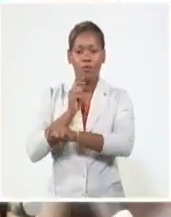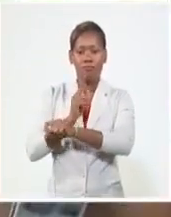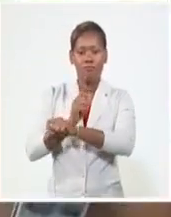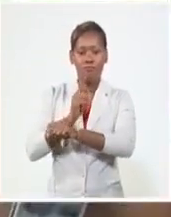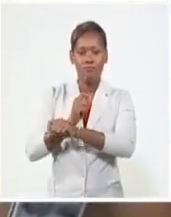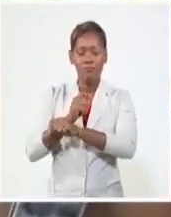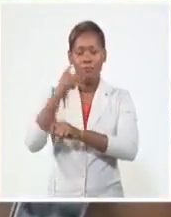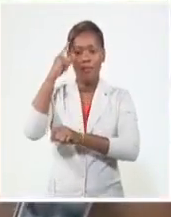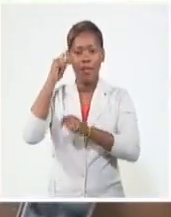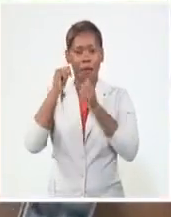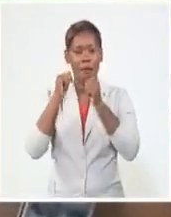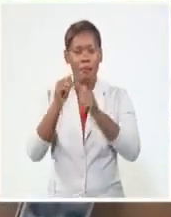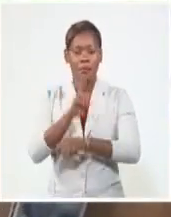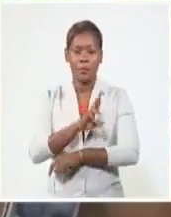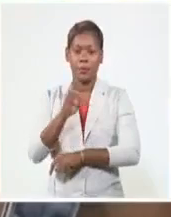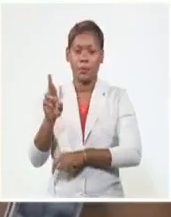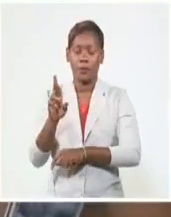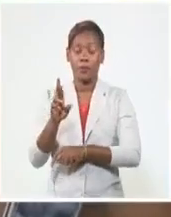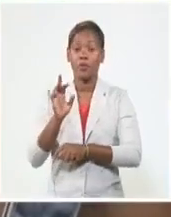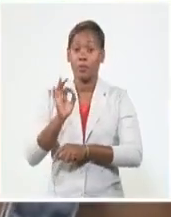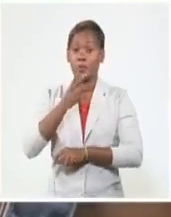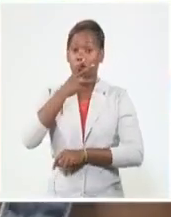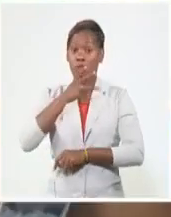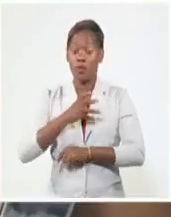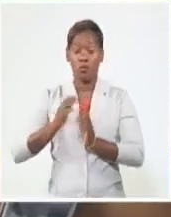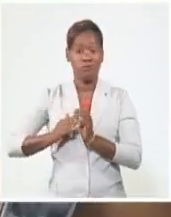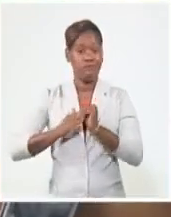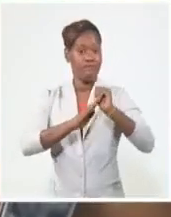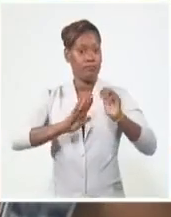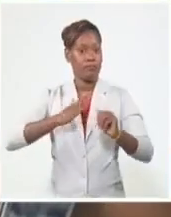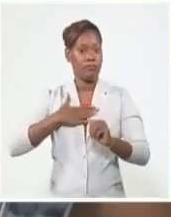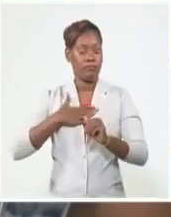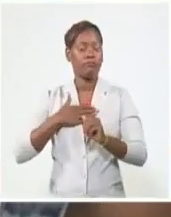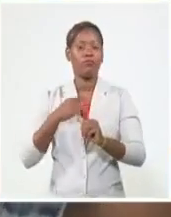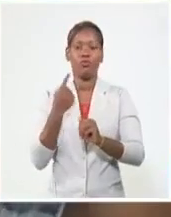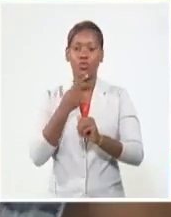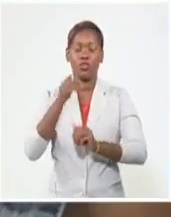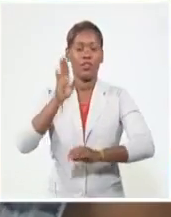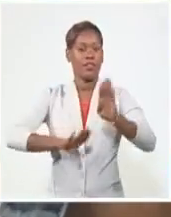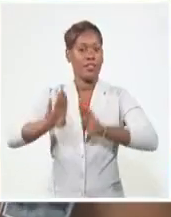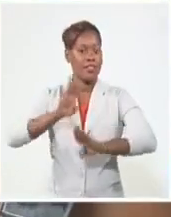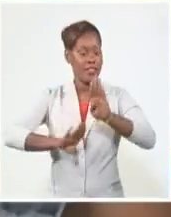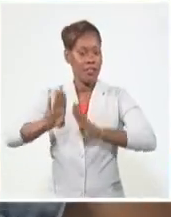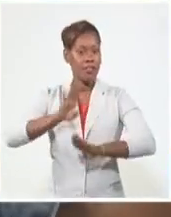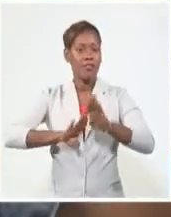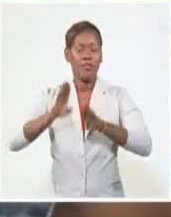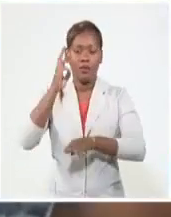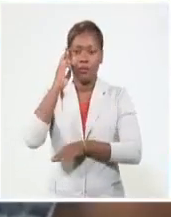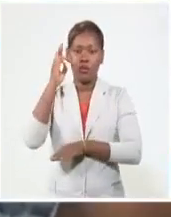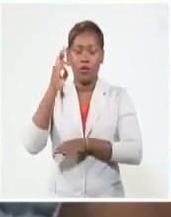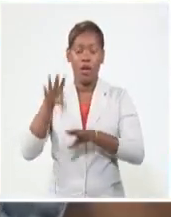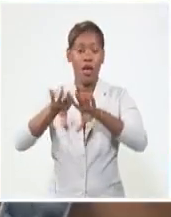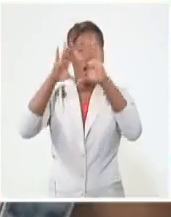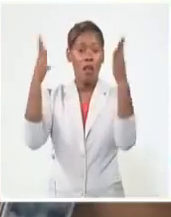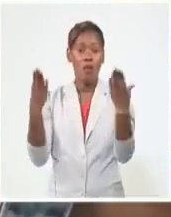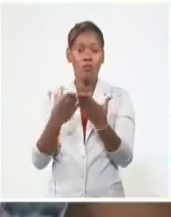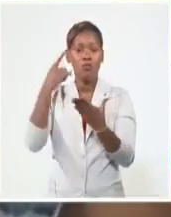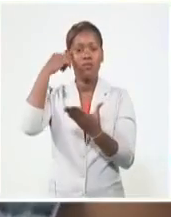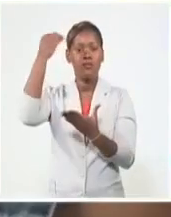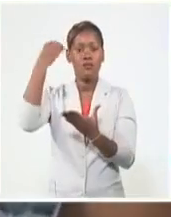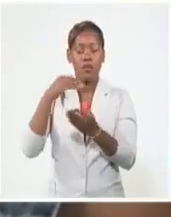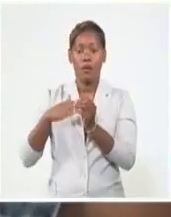Entiendo Fidel como una figura esencial en el movimiento de libertación mundial. Es una